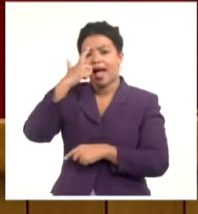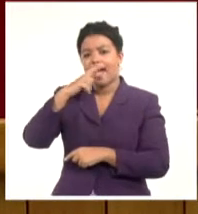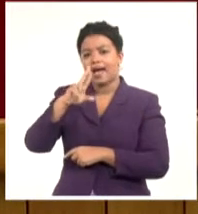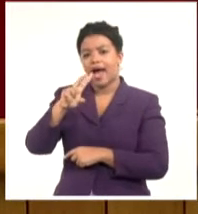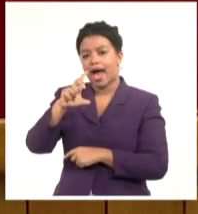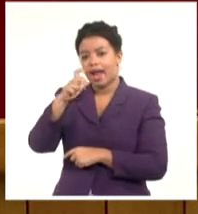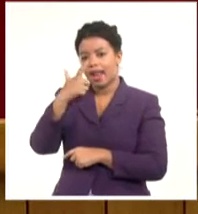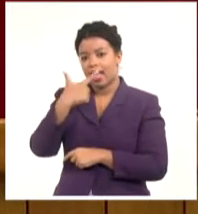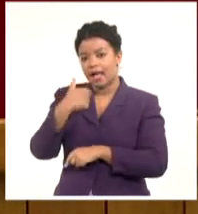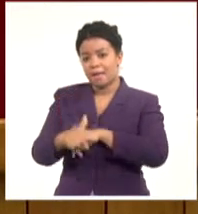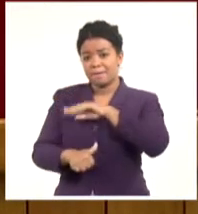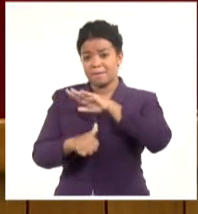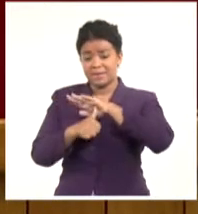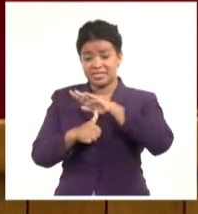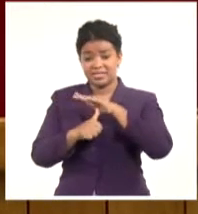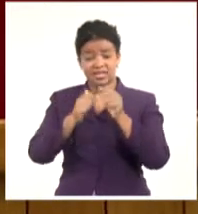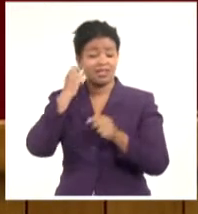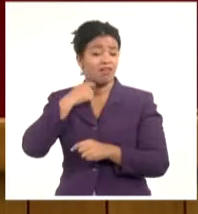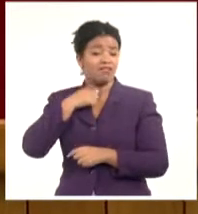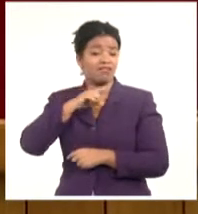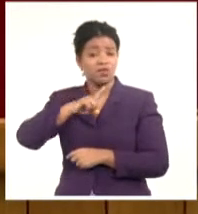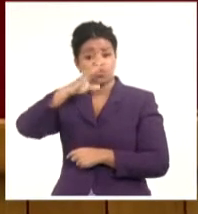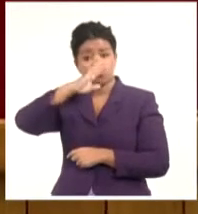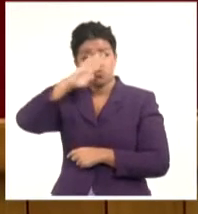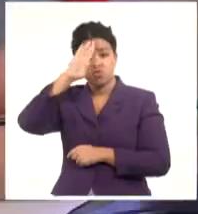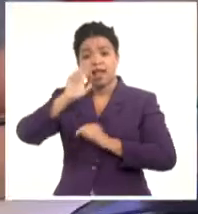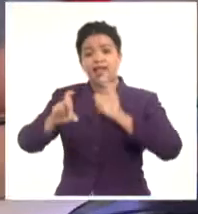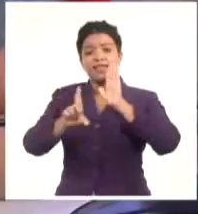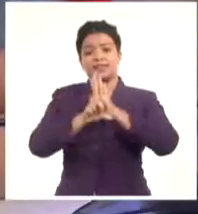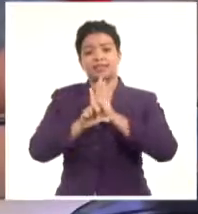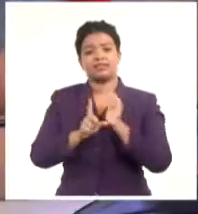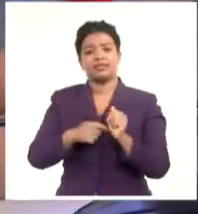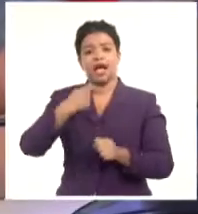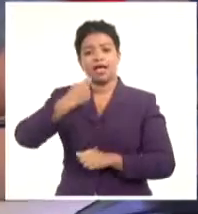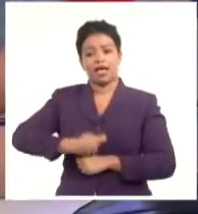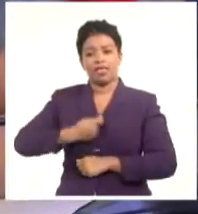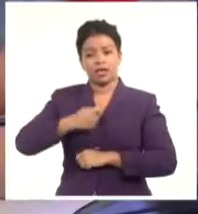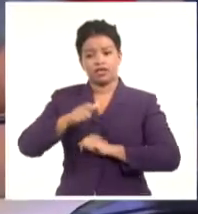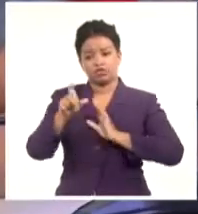presidenta de la FEU de Cuba, se ha licenciado en Derecho.